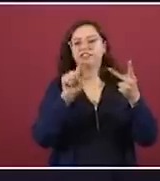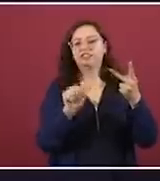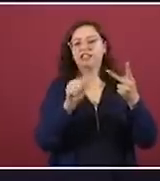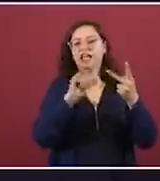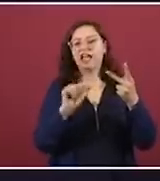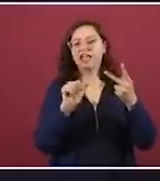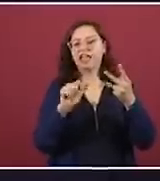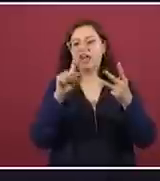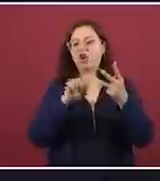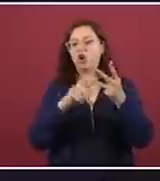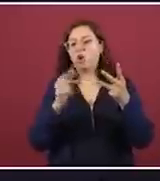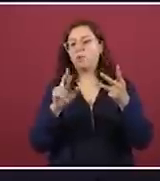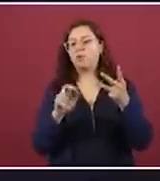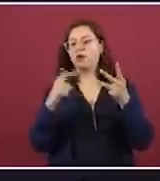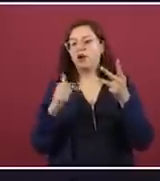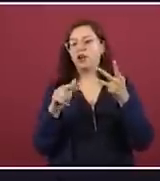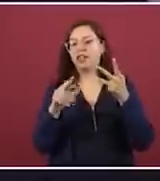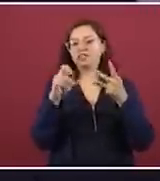en Progreso